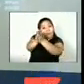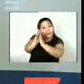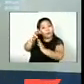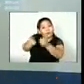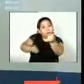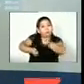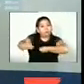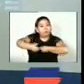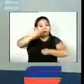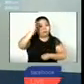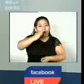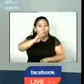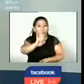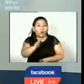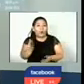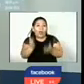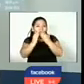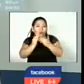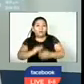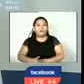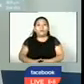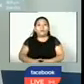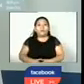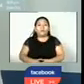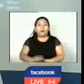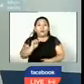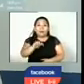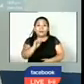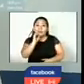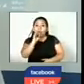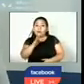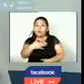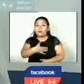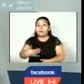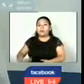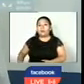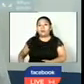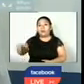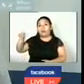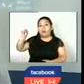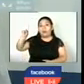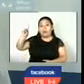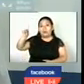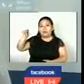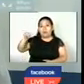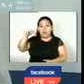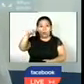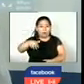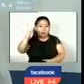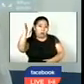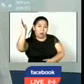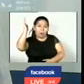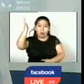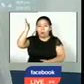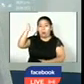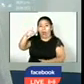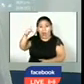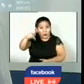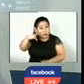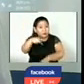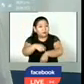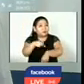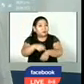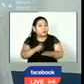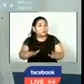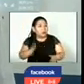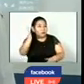para que le abastezcan en su comunidad estas son declaraciones del presidente de Anda una transmisión en directo de Noticiero Hechos para que usted conozca cómo va